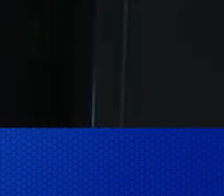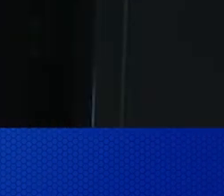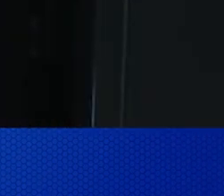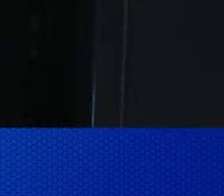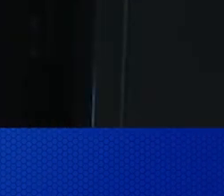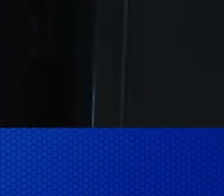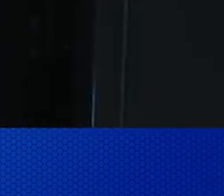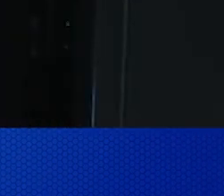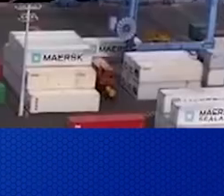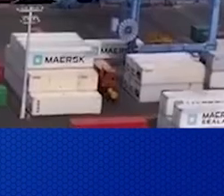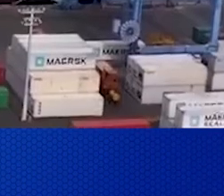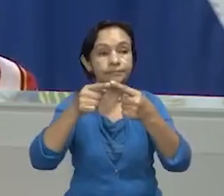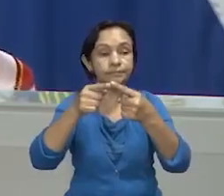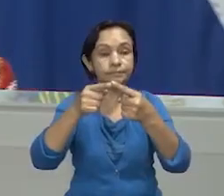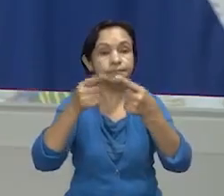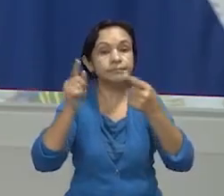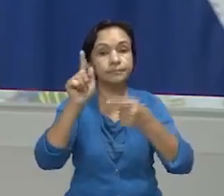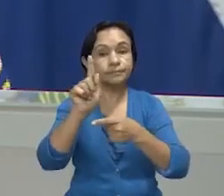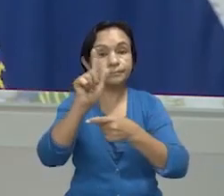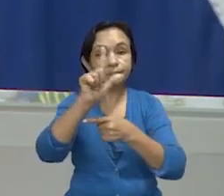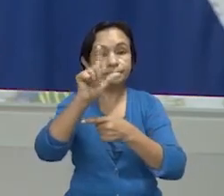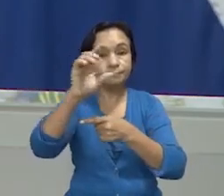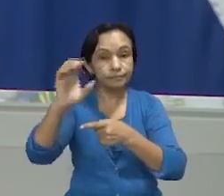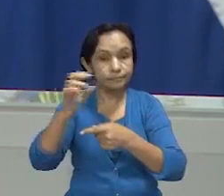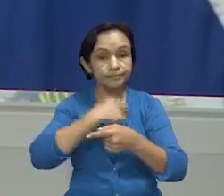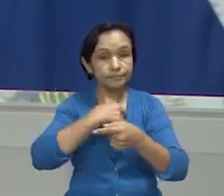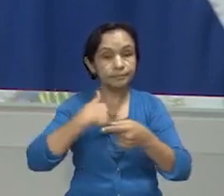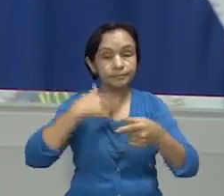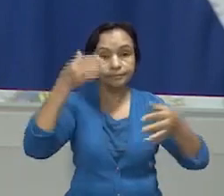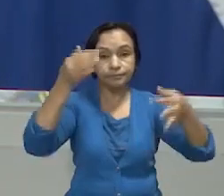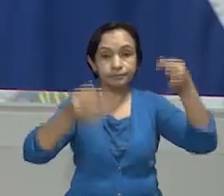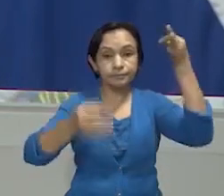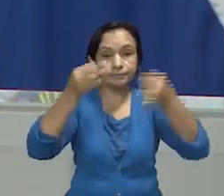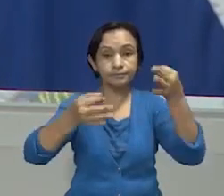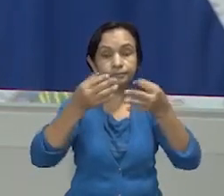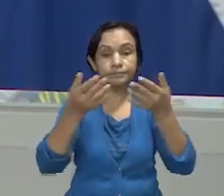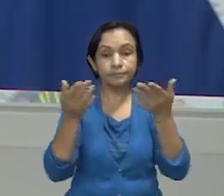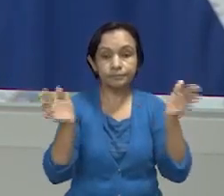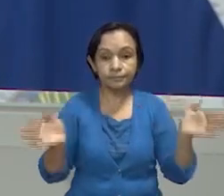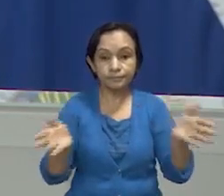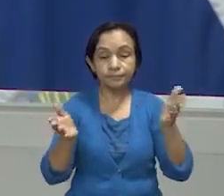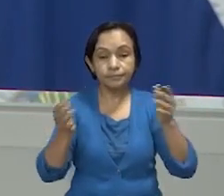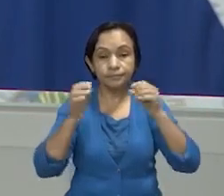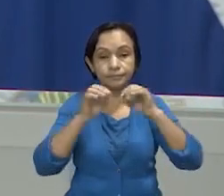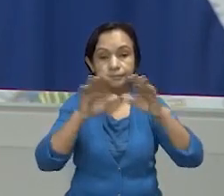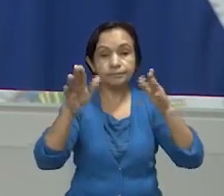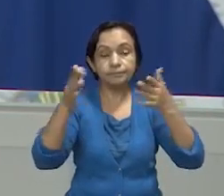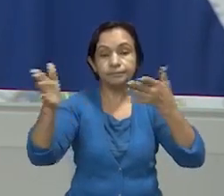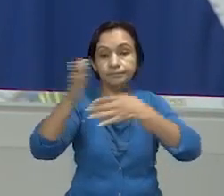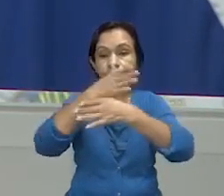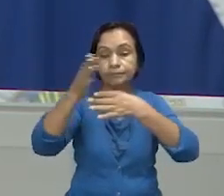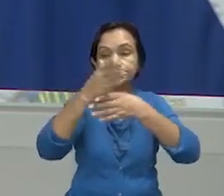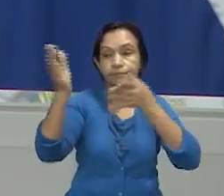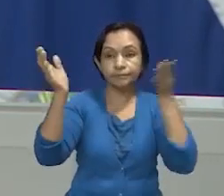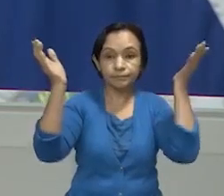respectiva consulta y dictamen. El tratado provee el marco jurídico, fomentar la expansión y diversificación